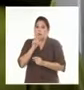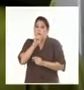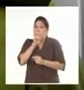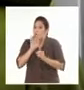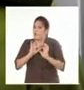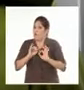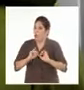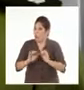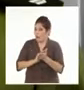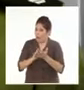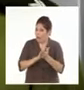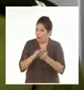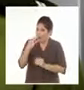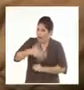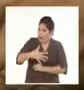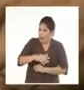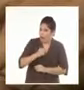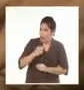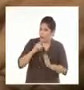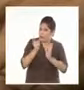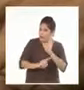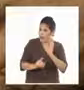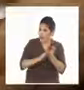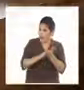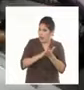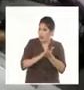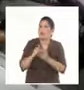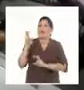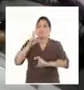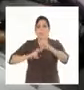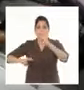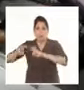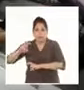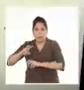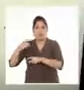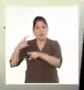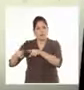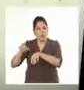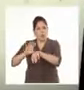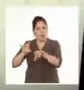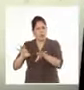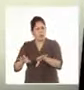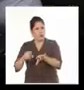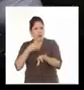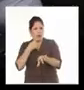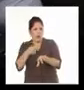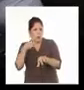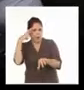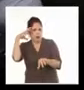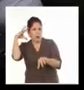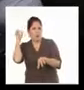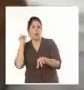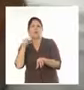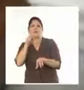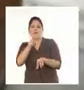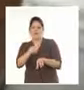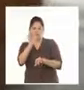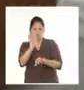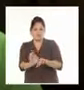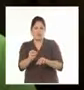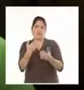poder adquisitivo de estos usuarios. La investigación sobre los medios de cómputo de los acusados permitió obtener elementos